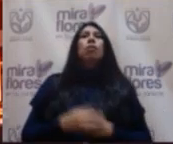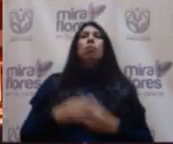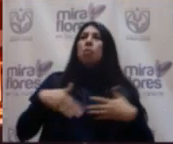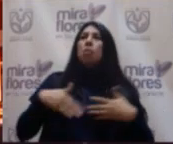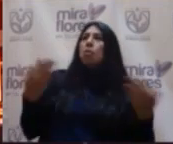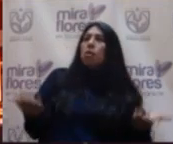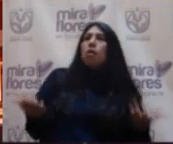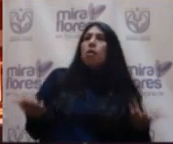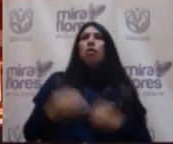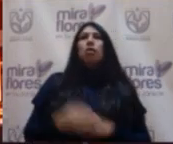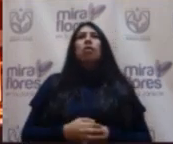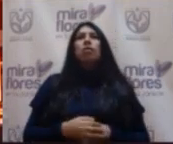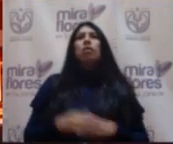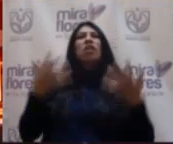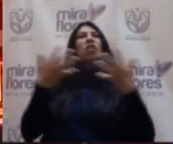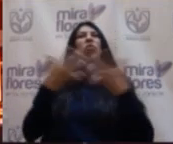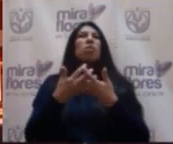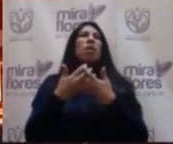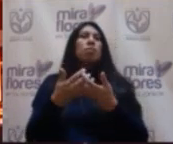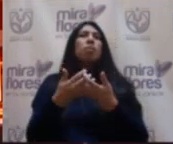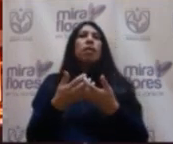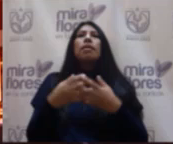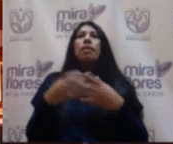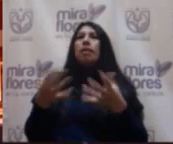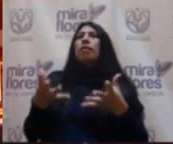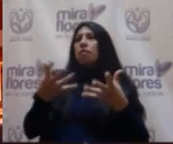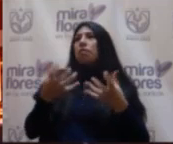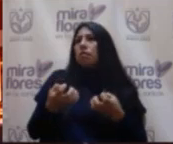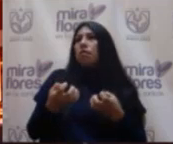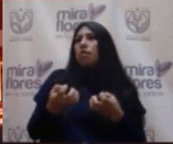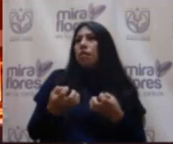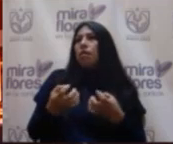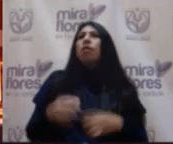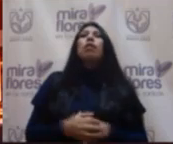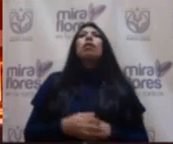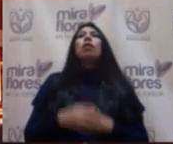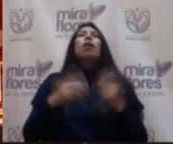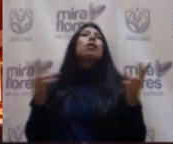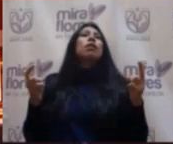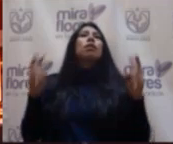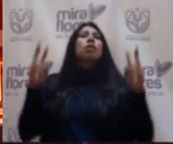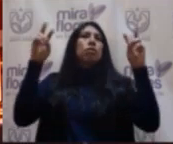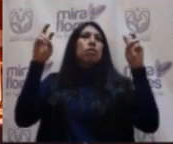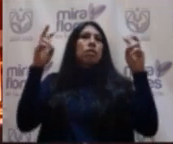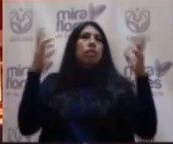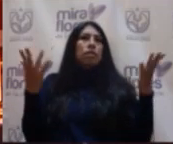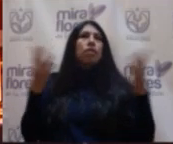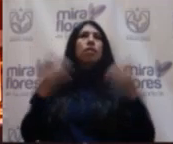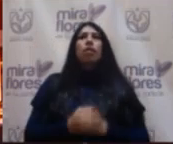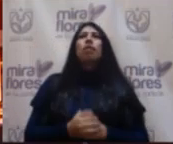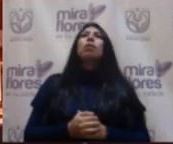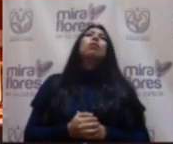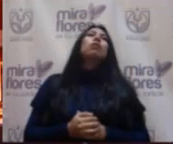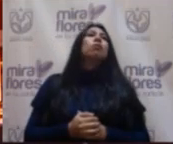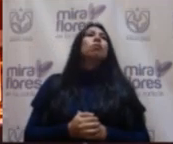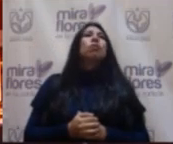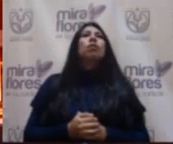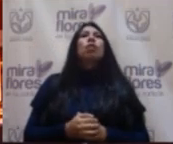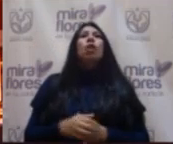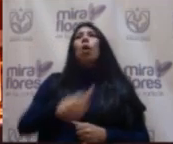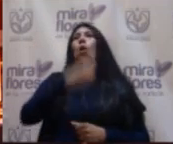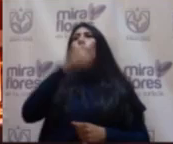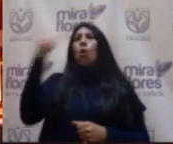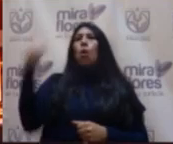si hay alguna empresa que pueda estar interesada en competir con relación a este tema de la apuesta de las bicicletas. Otro